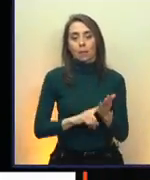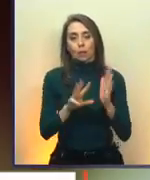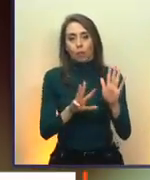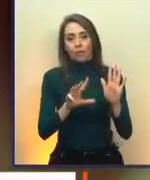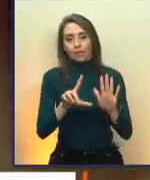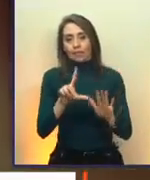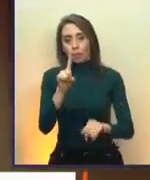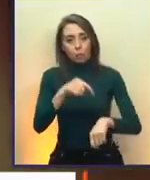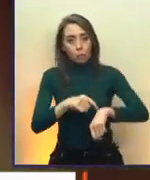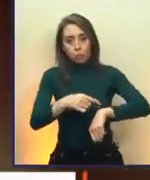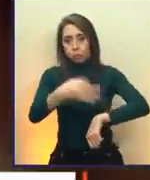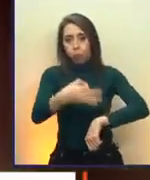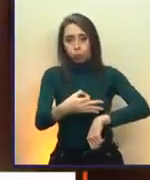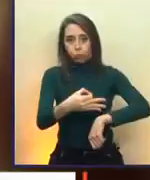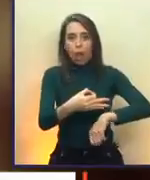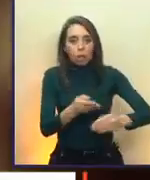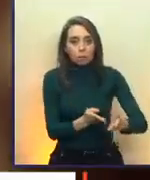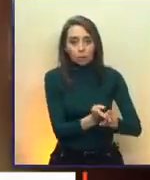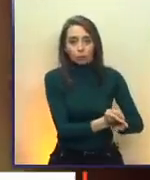1971.